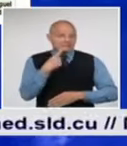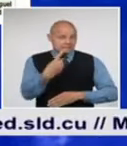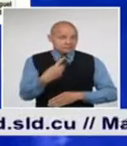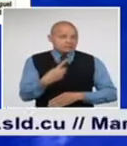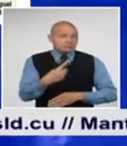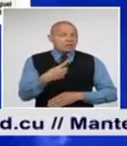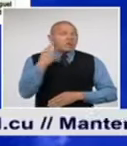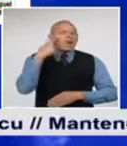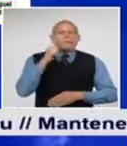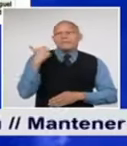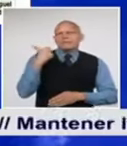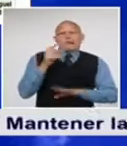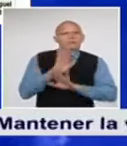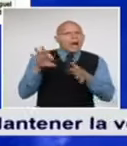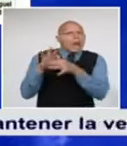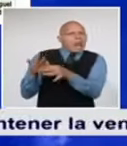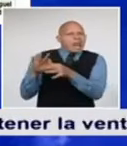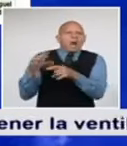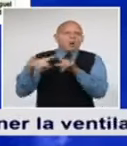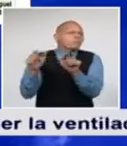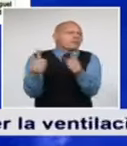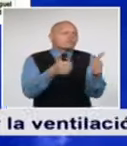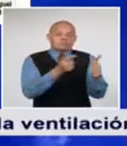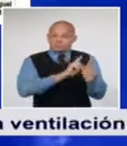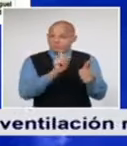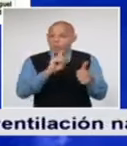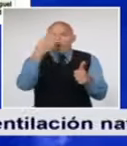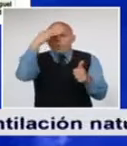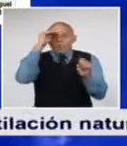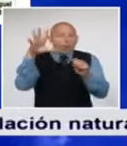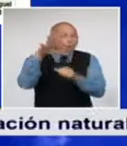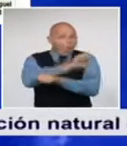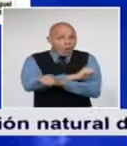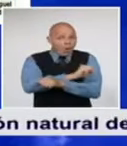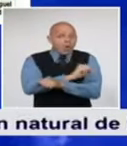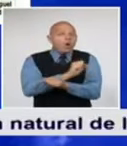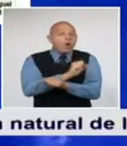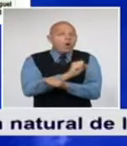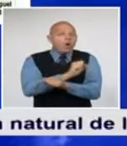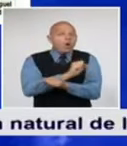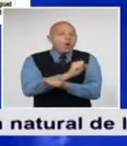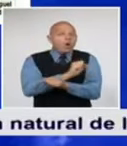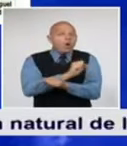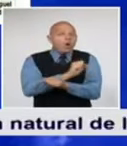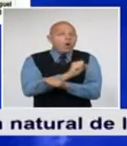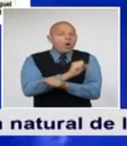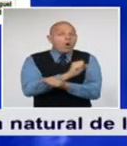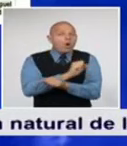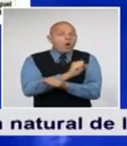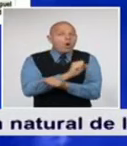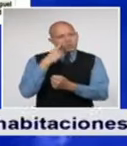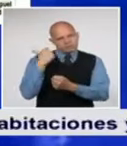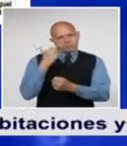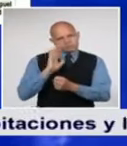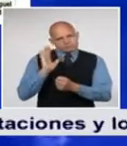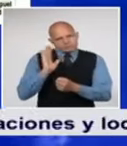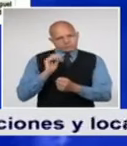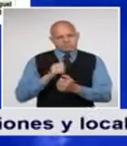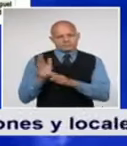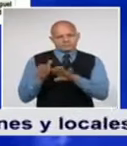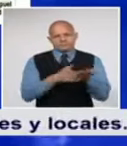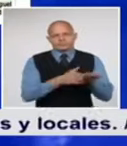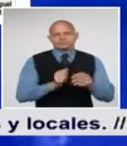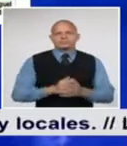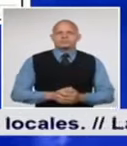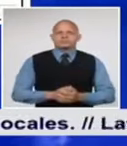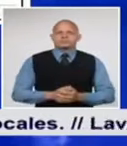en estos municipios, en estos territorios que se ha identificado, pues todavía más elevado. La Habana, ahí